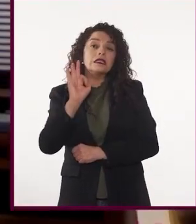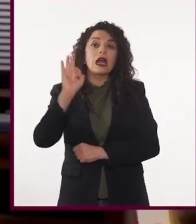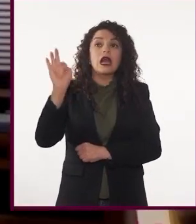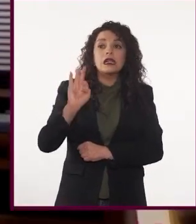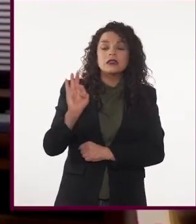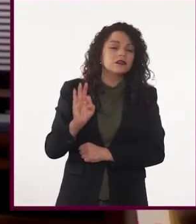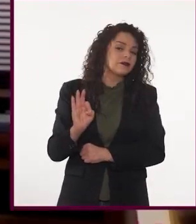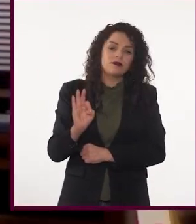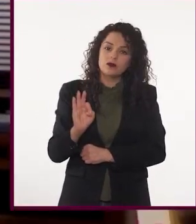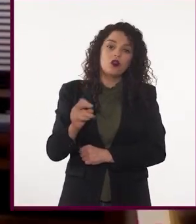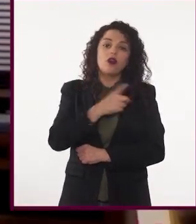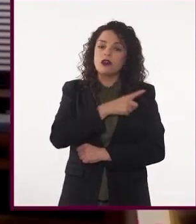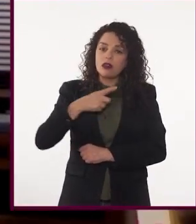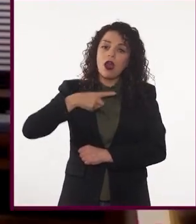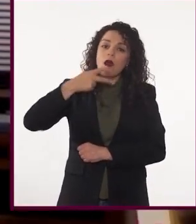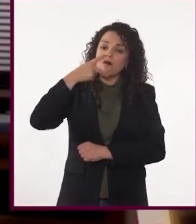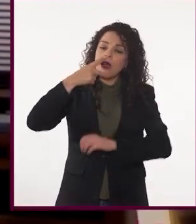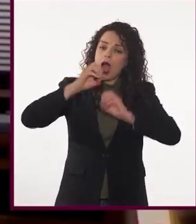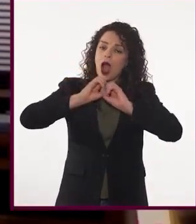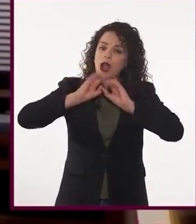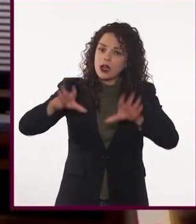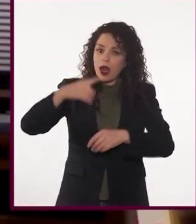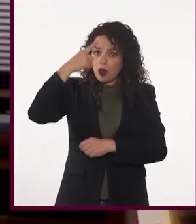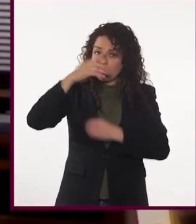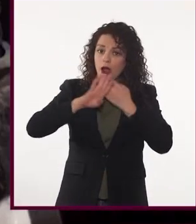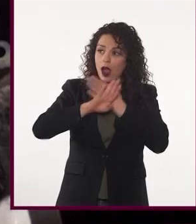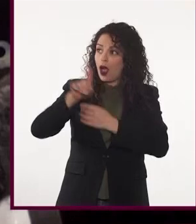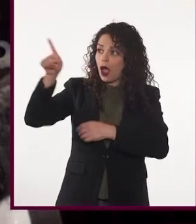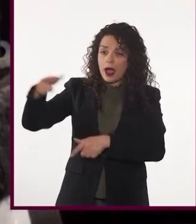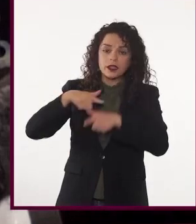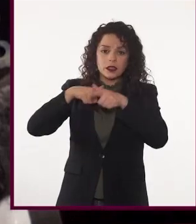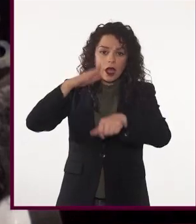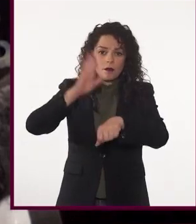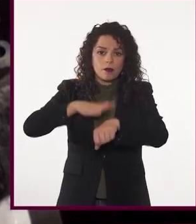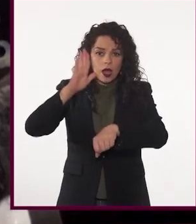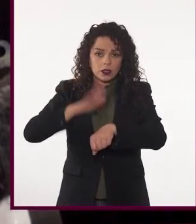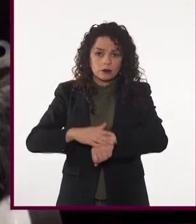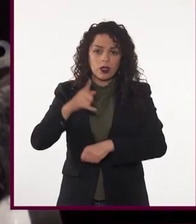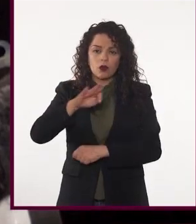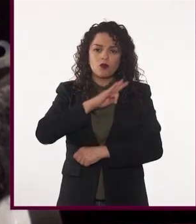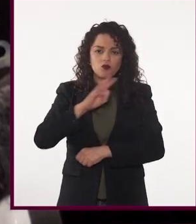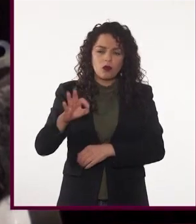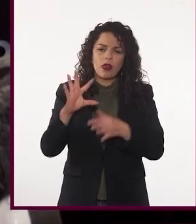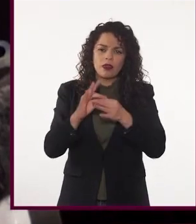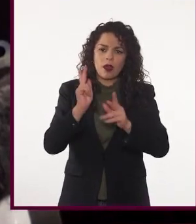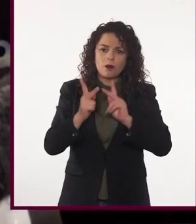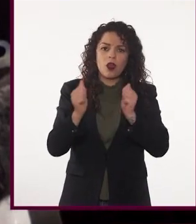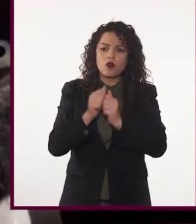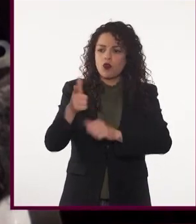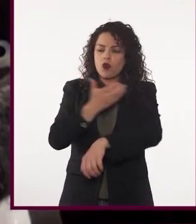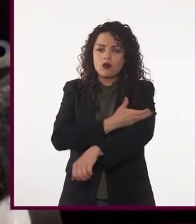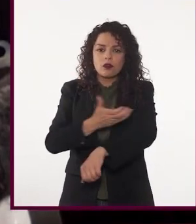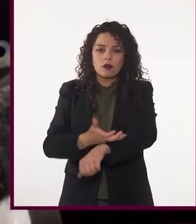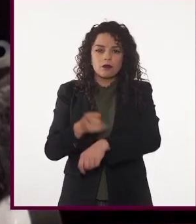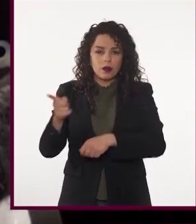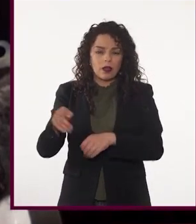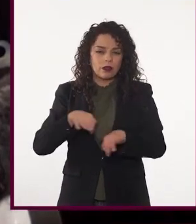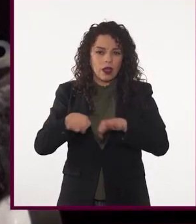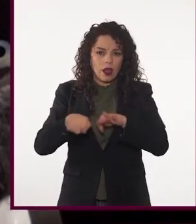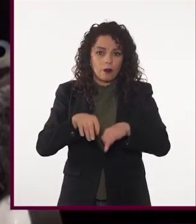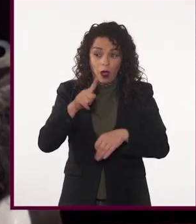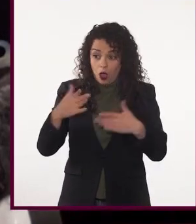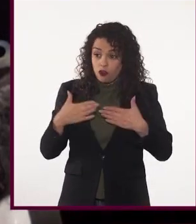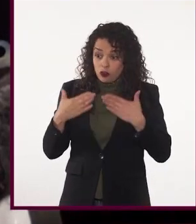Dejar las cosas claras puede evitar que el agresor siga su camino. También puedes contárselo a tus colegas del trabajo en quien más confíes